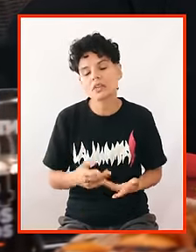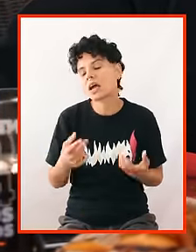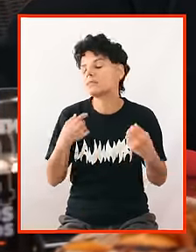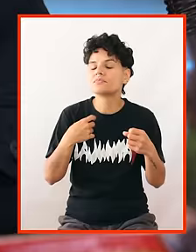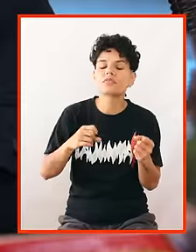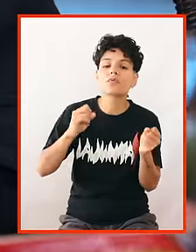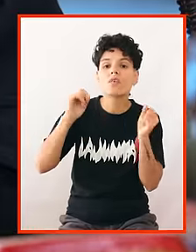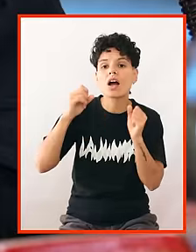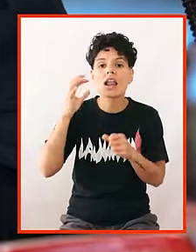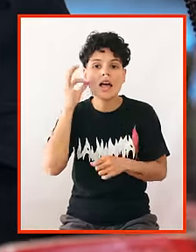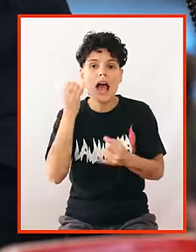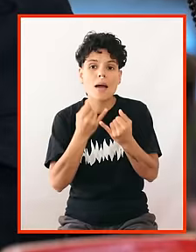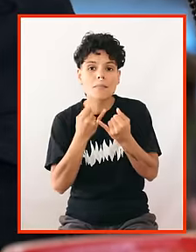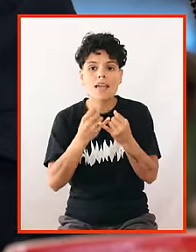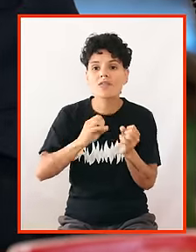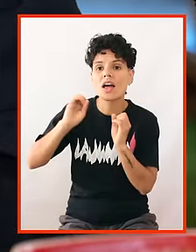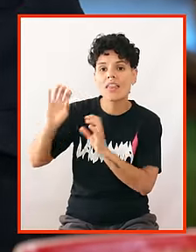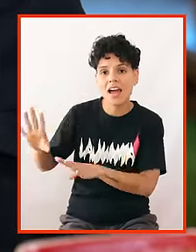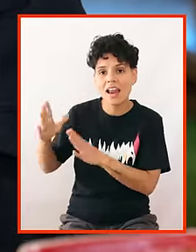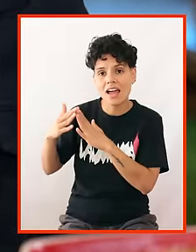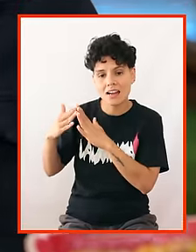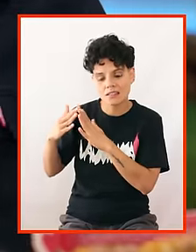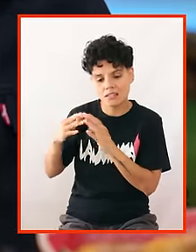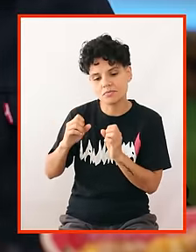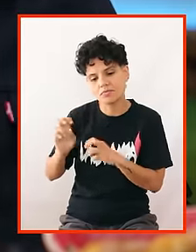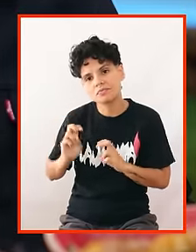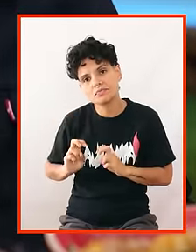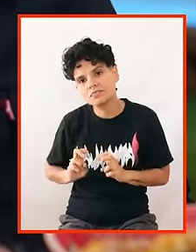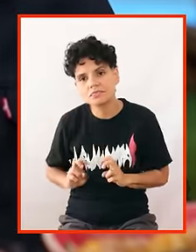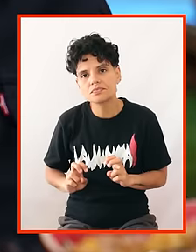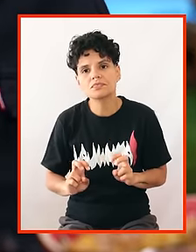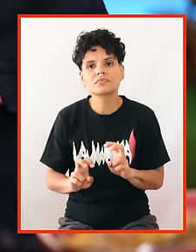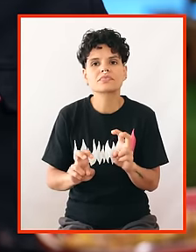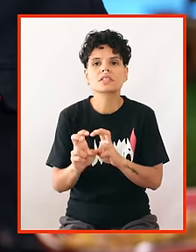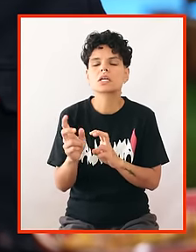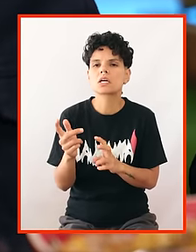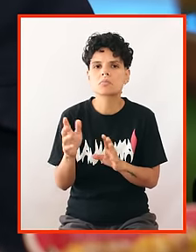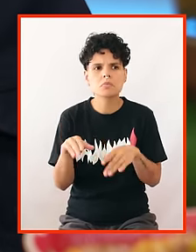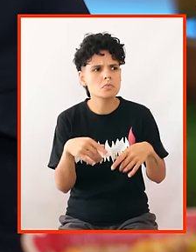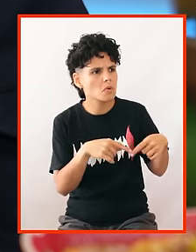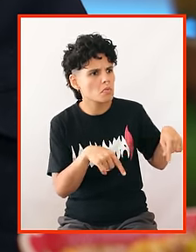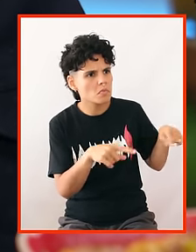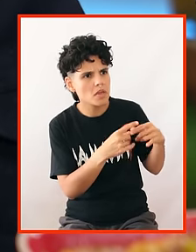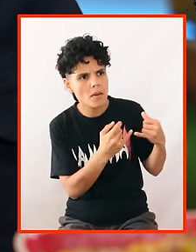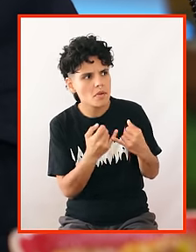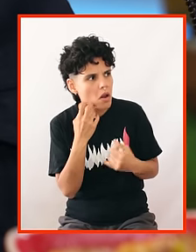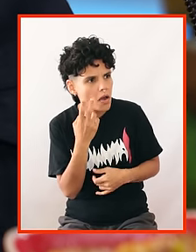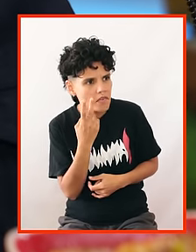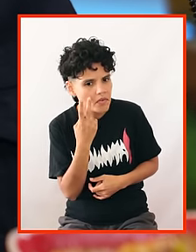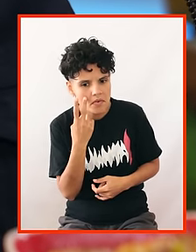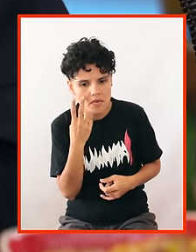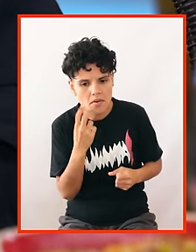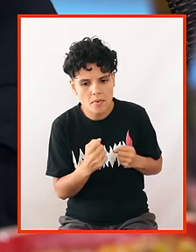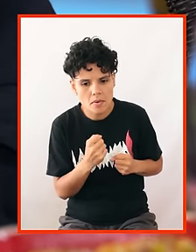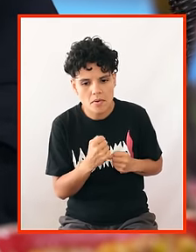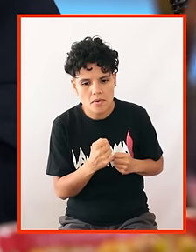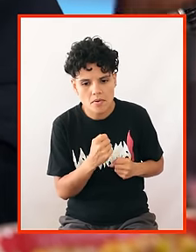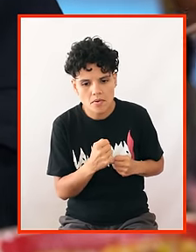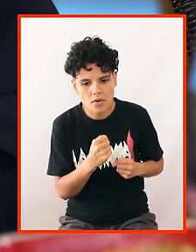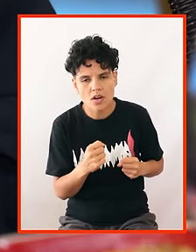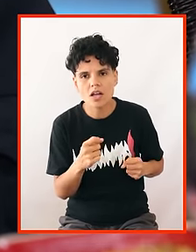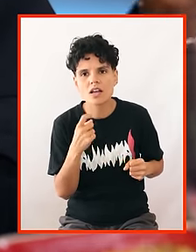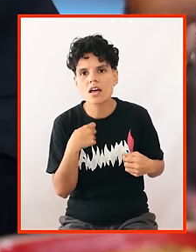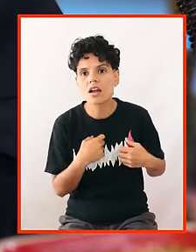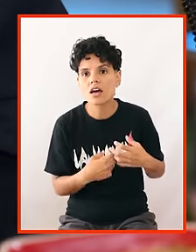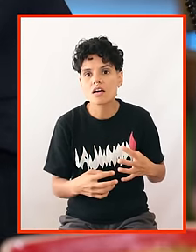Muy igual pe. Ya, pues fui a dejar a las chiquillas, qué sé yo. Y sigo por donde iba mi amigo, por la cuadra. No los veía, voy corriendo,